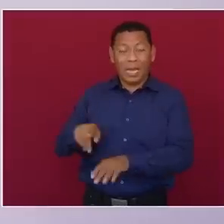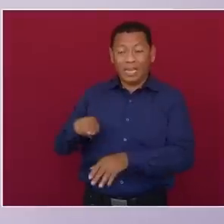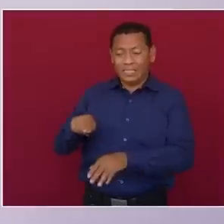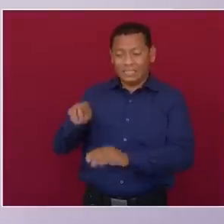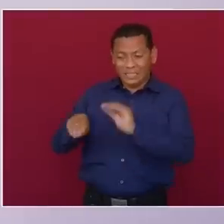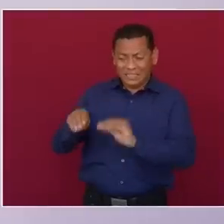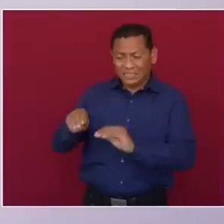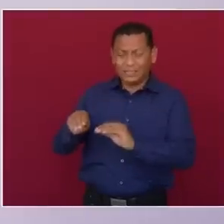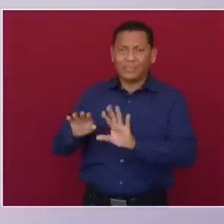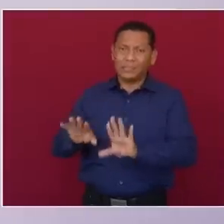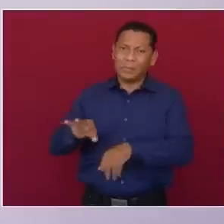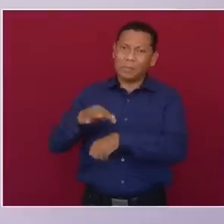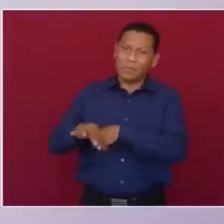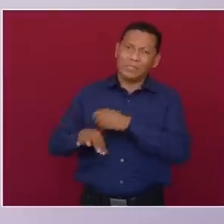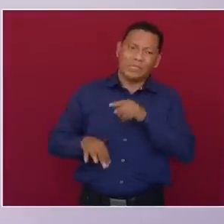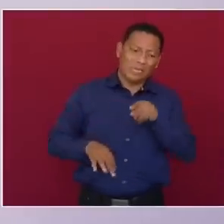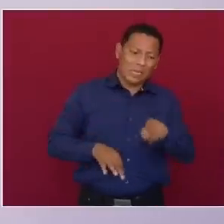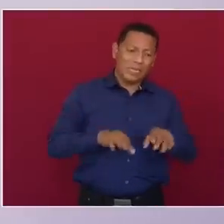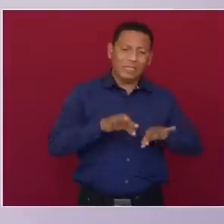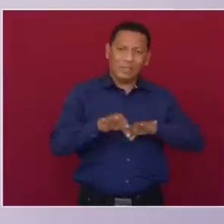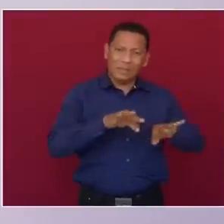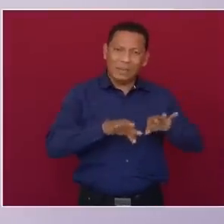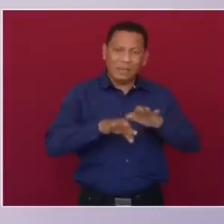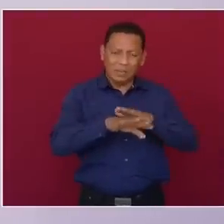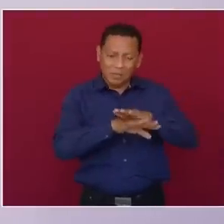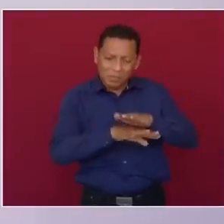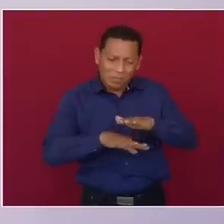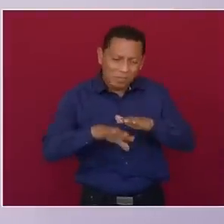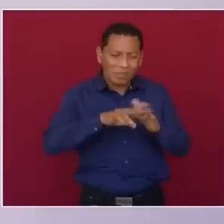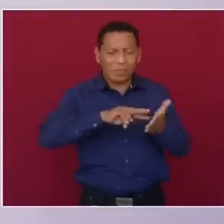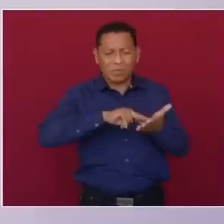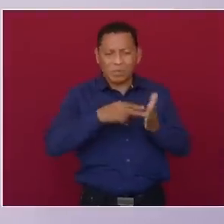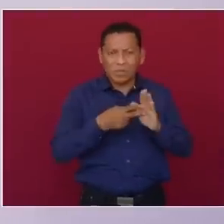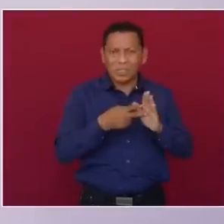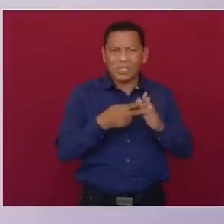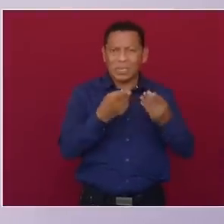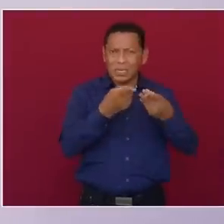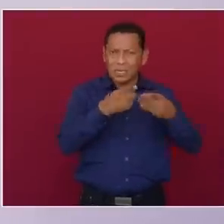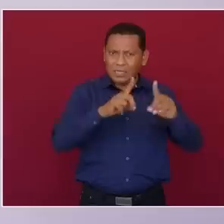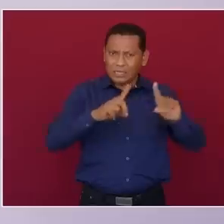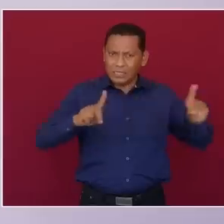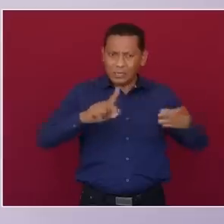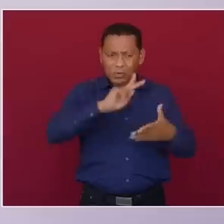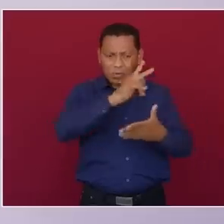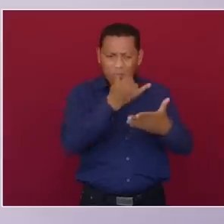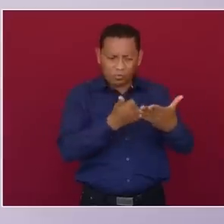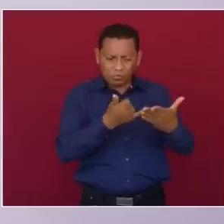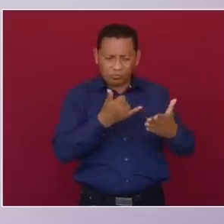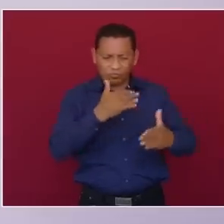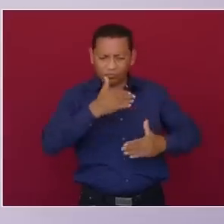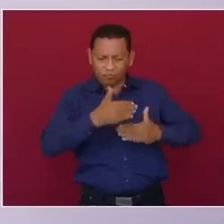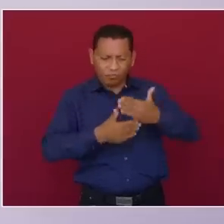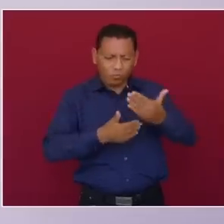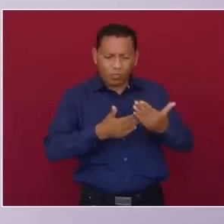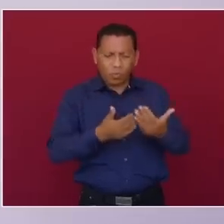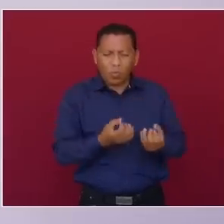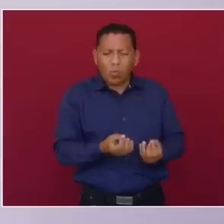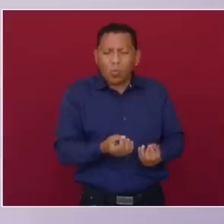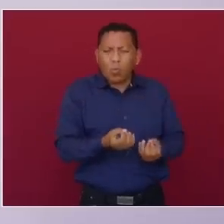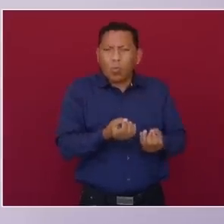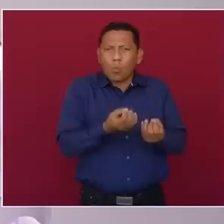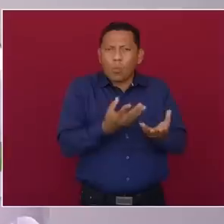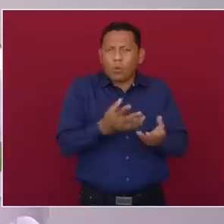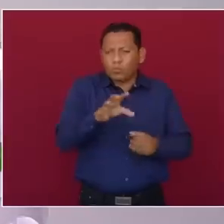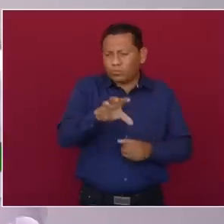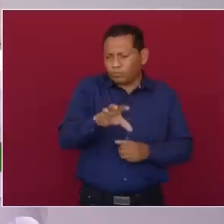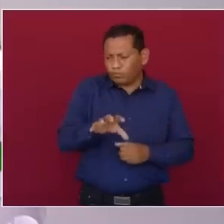se trabajaba en la ingeniería básica y desarrollo del proyecto. Se determinó el proceso. ¿Cuántas plantas